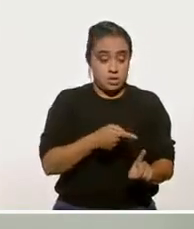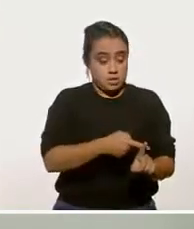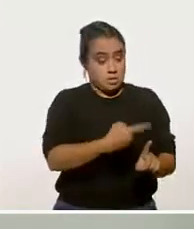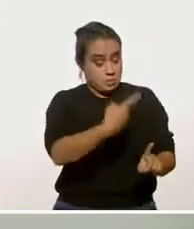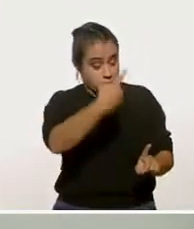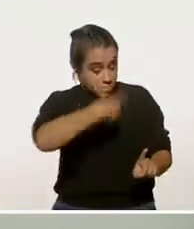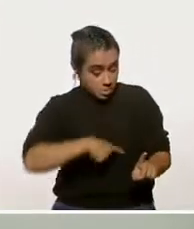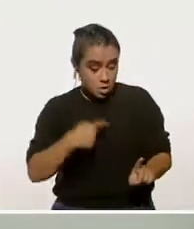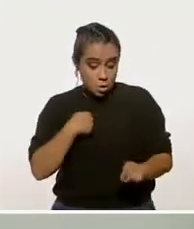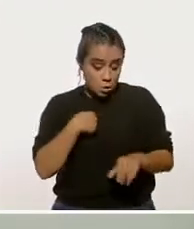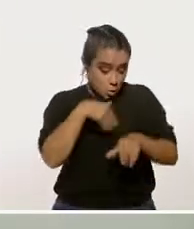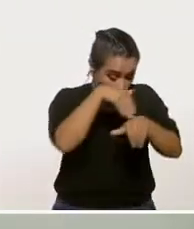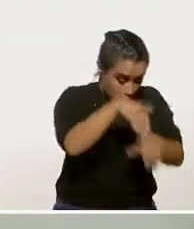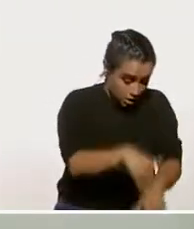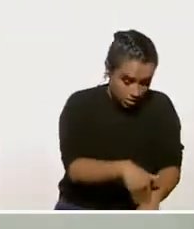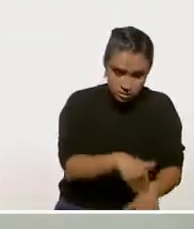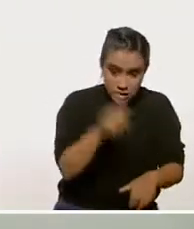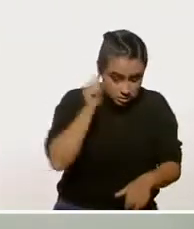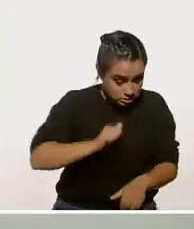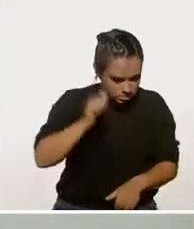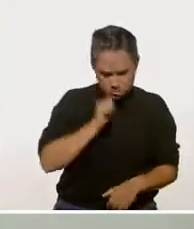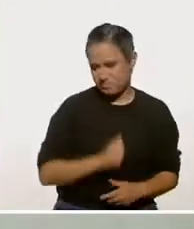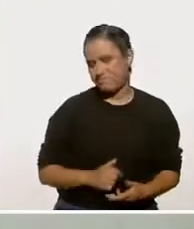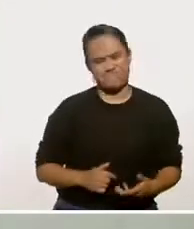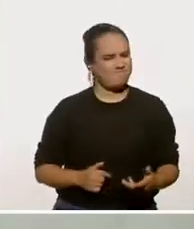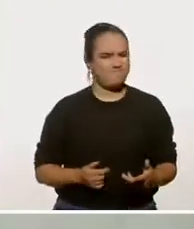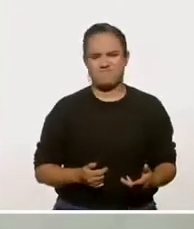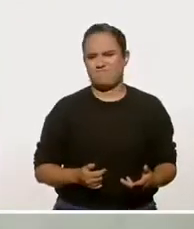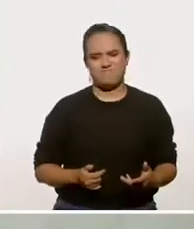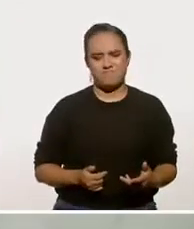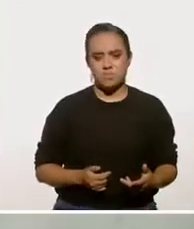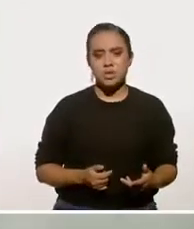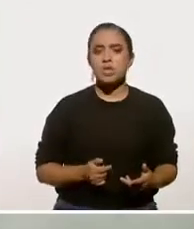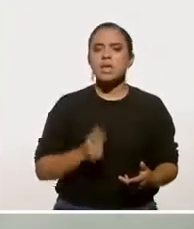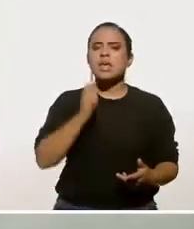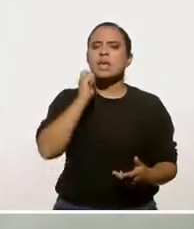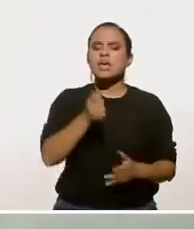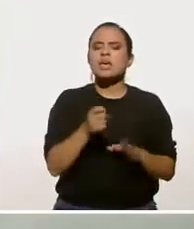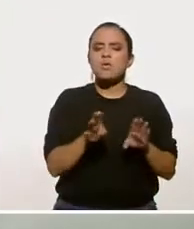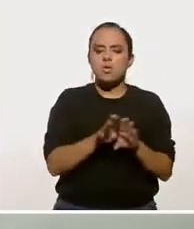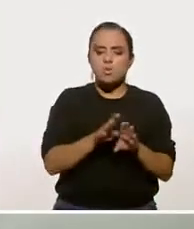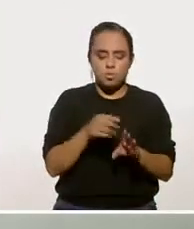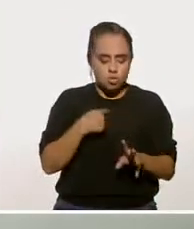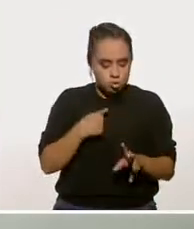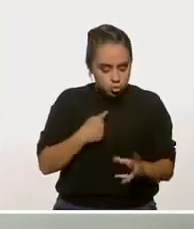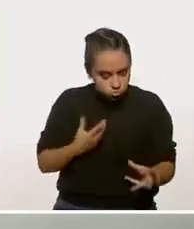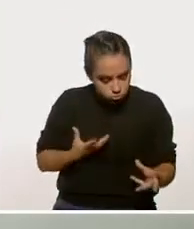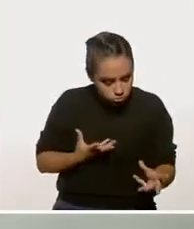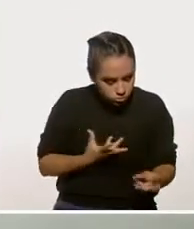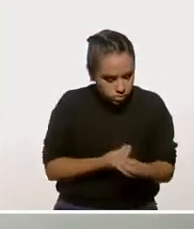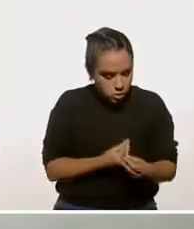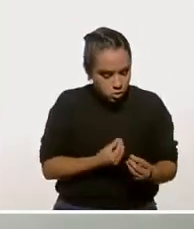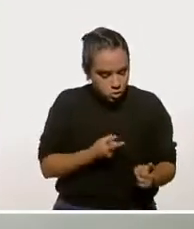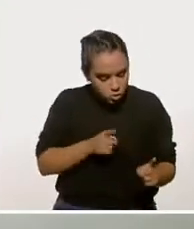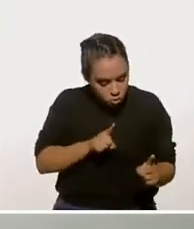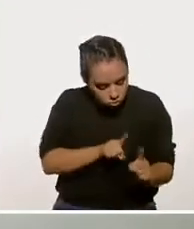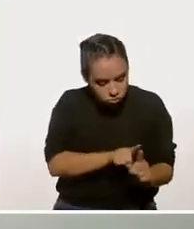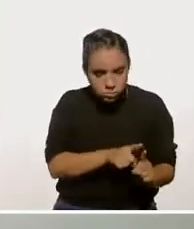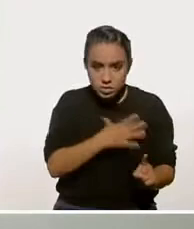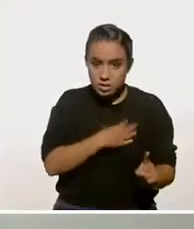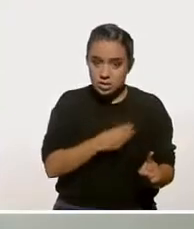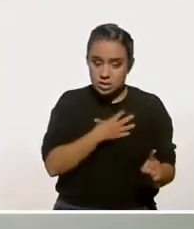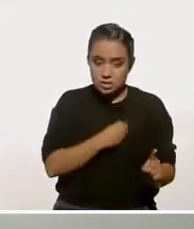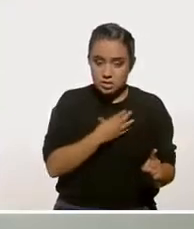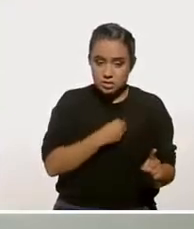los niños nos piden todo el tiempo. Lo que significa estar disponible es poder estar cercano a nuestro hijo o a